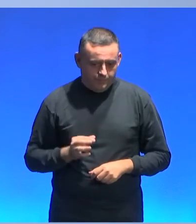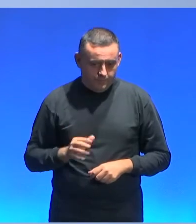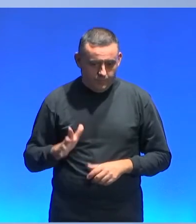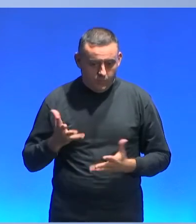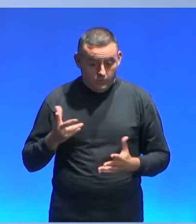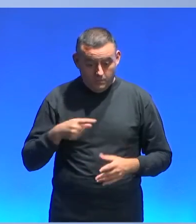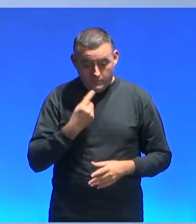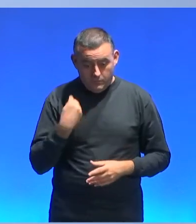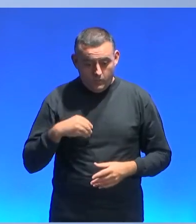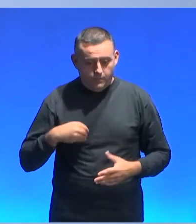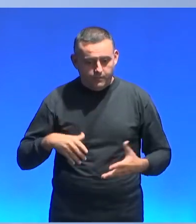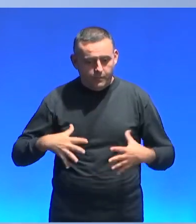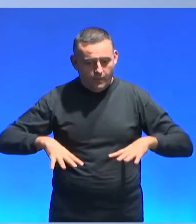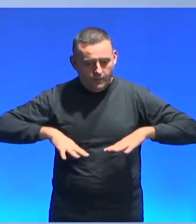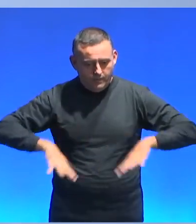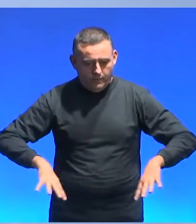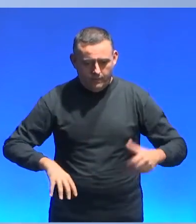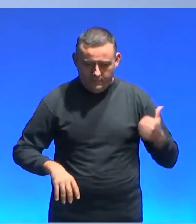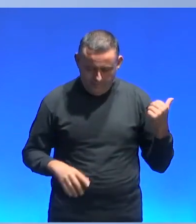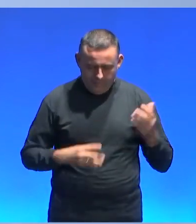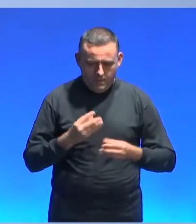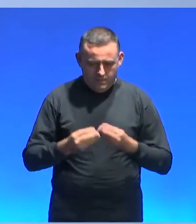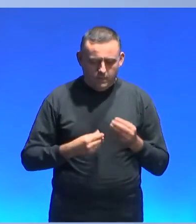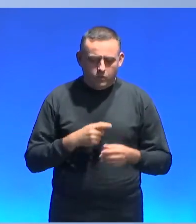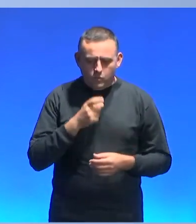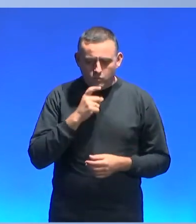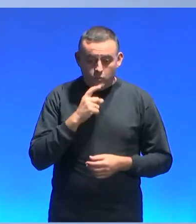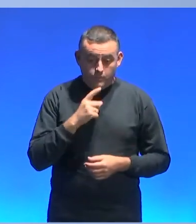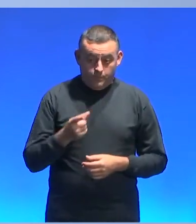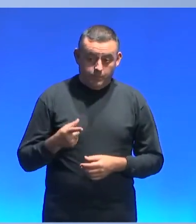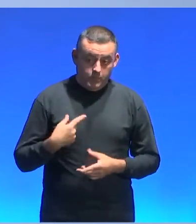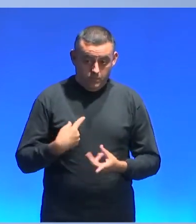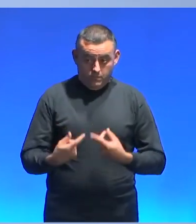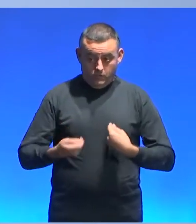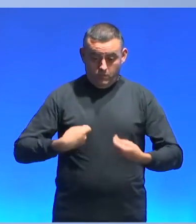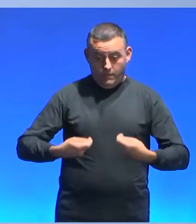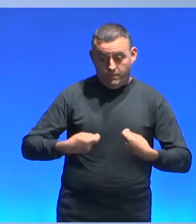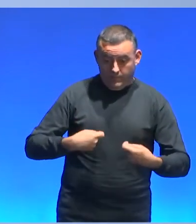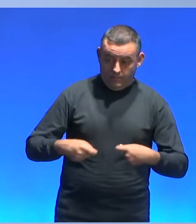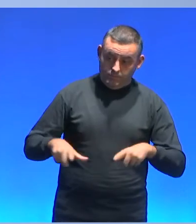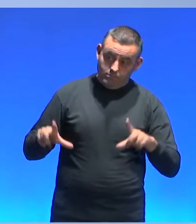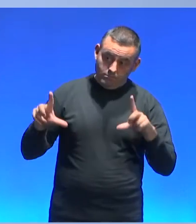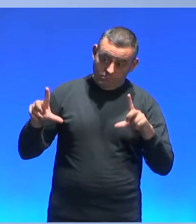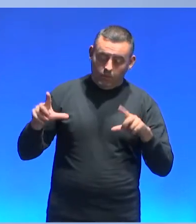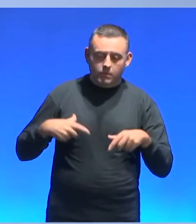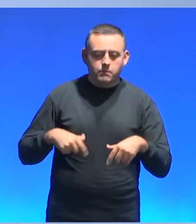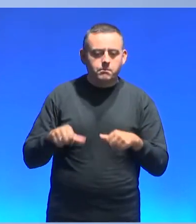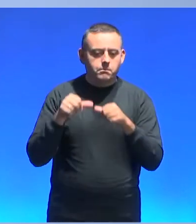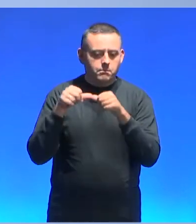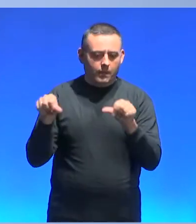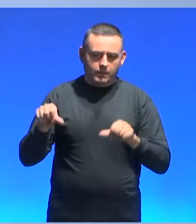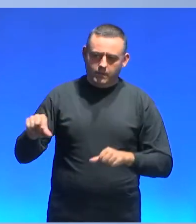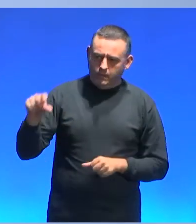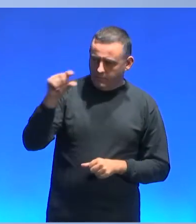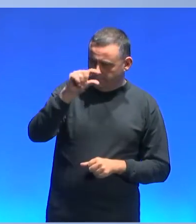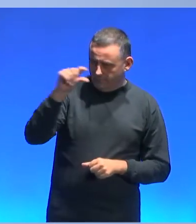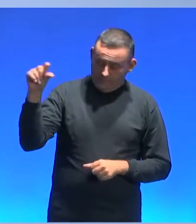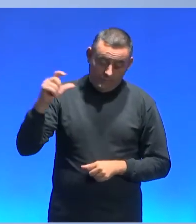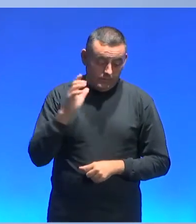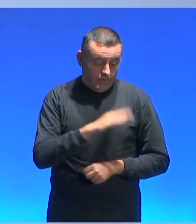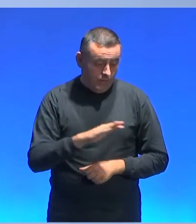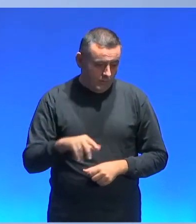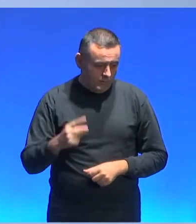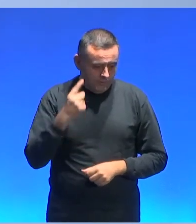los comercios tienen una pegatina en el escaparate, los niños la conocen y saben que si